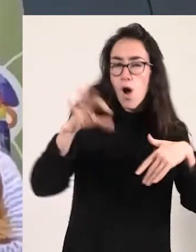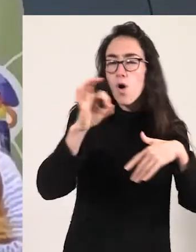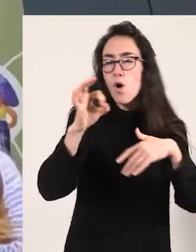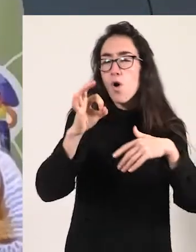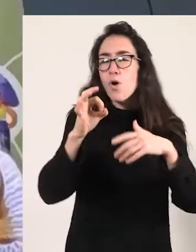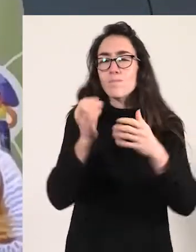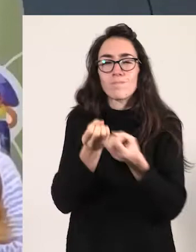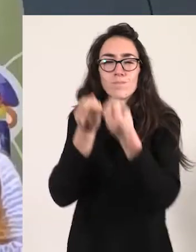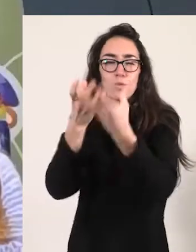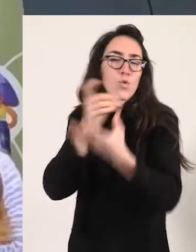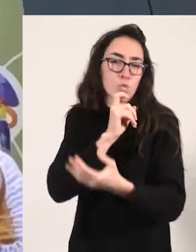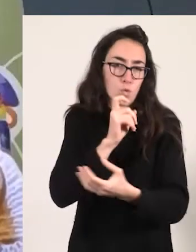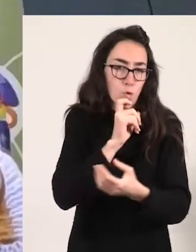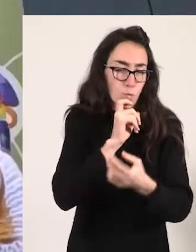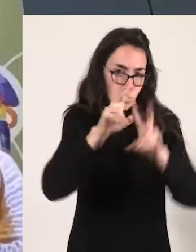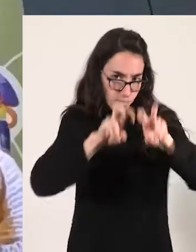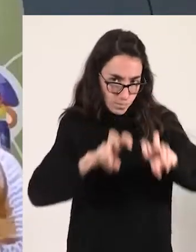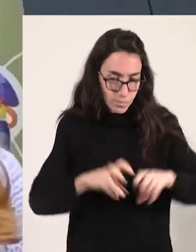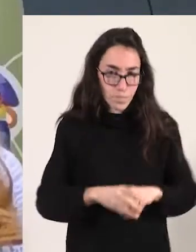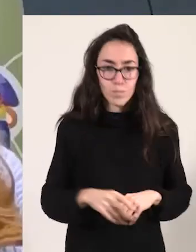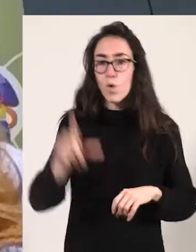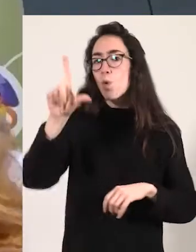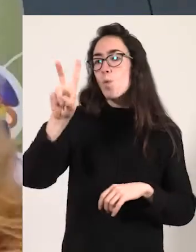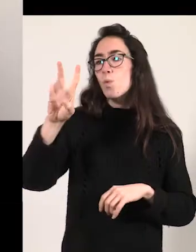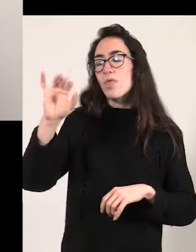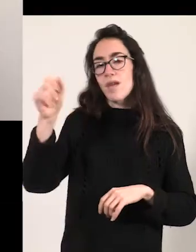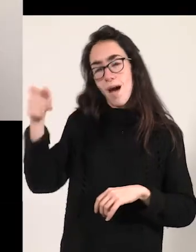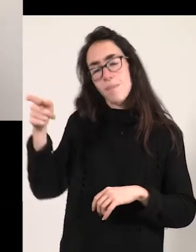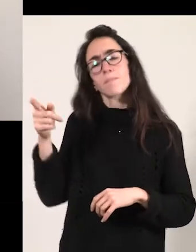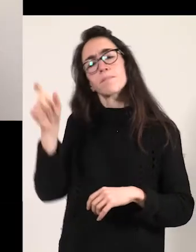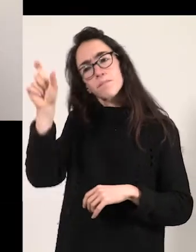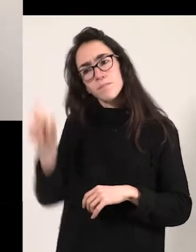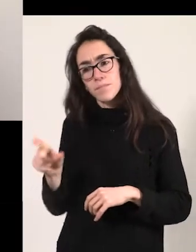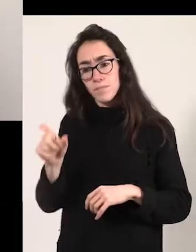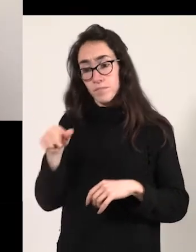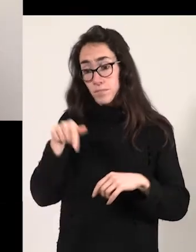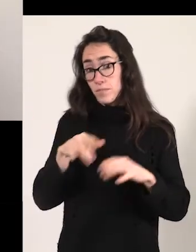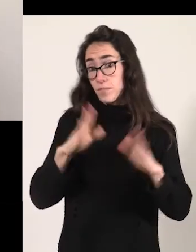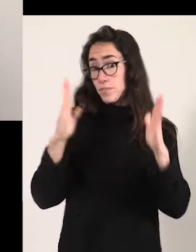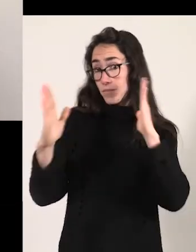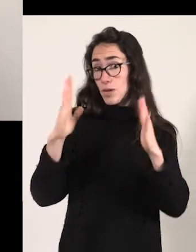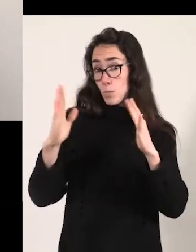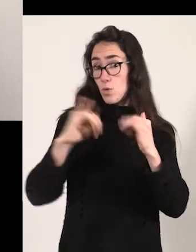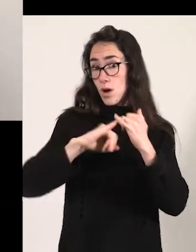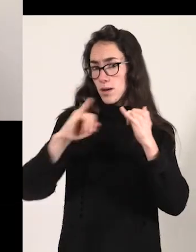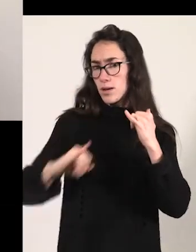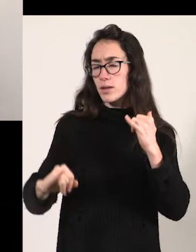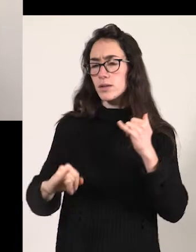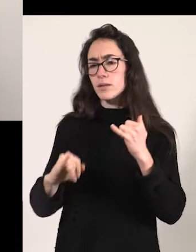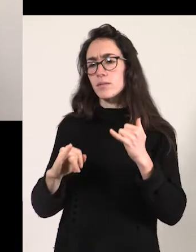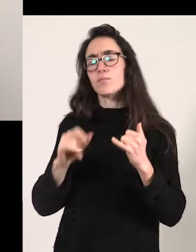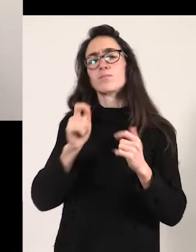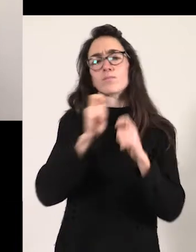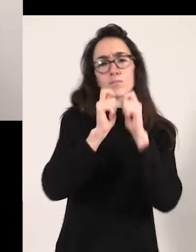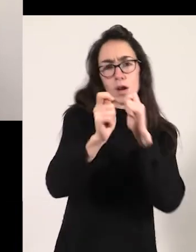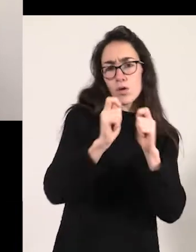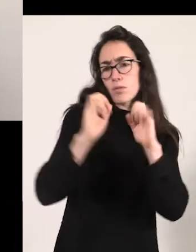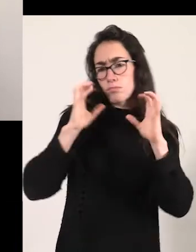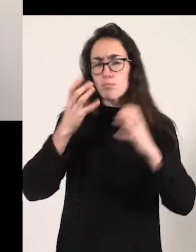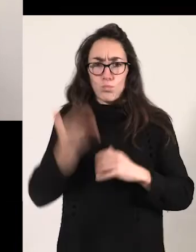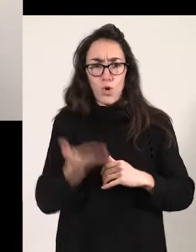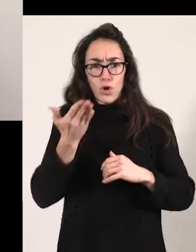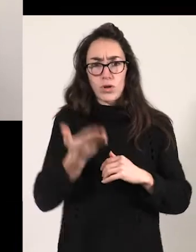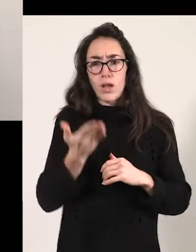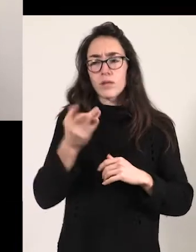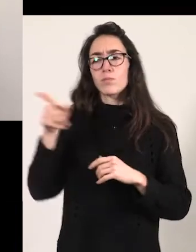muy invisibilizados? Lucía, los medios de comunicación han jugado y van a seguir jugando un papel fundamental en esta crisis. Como